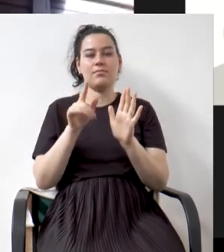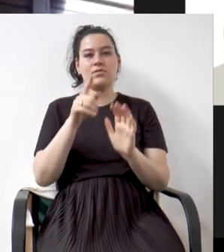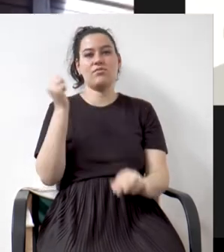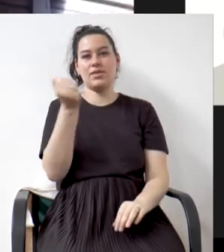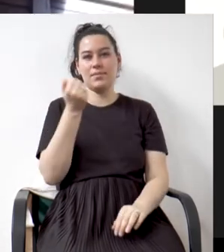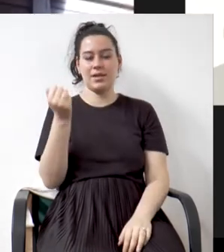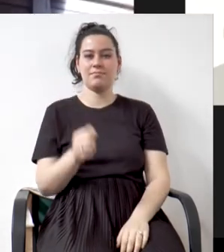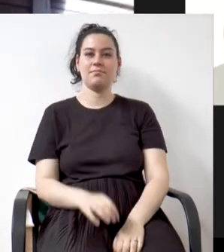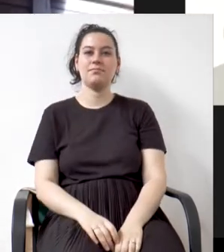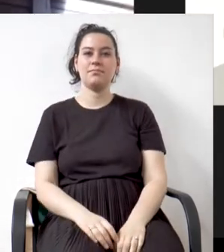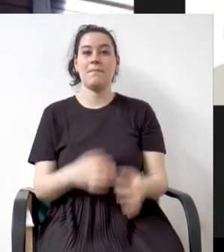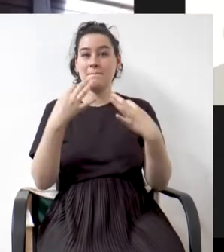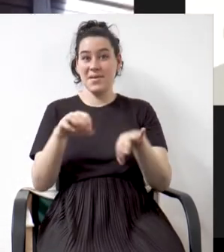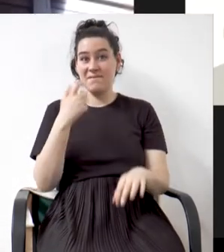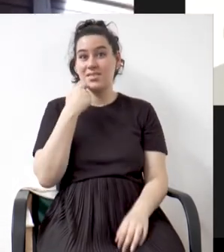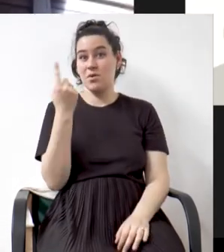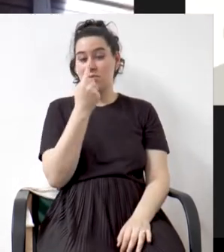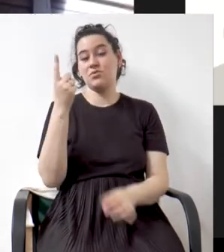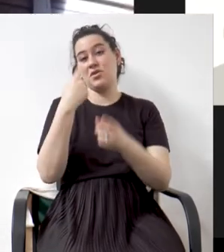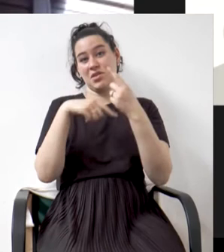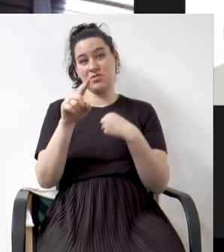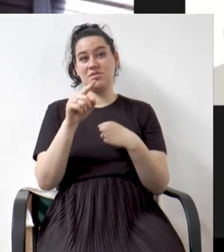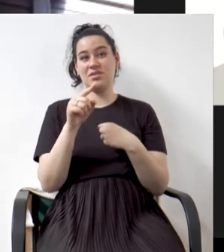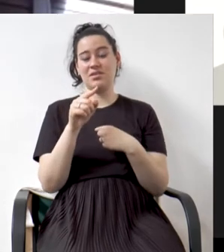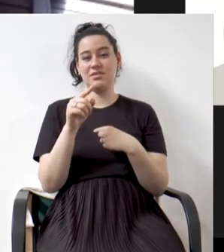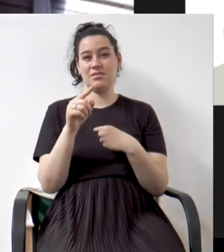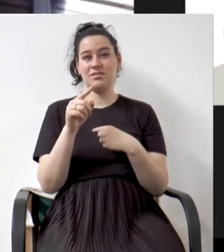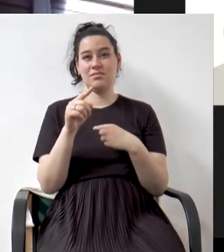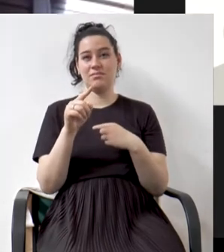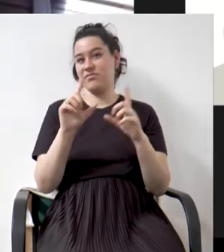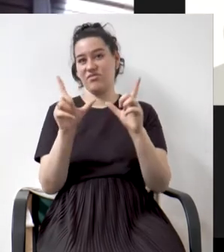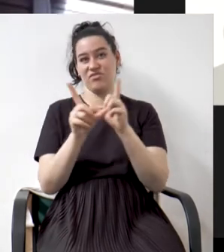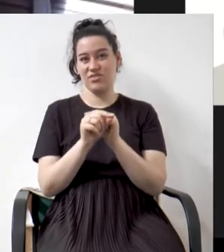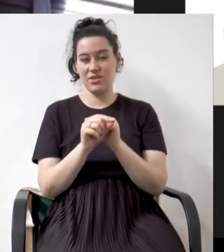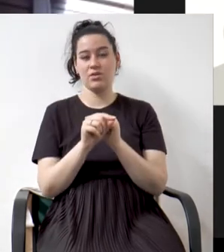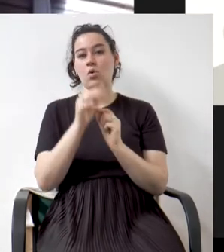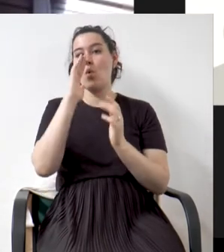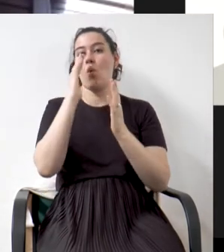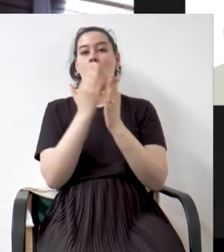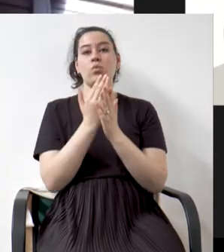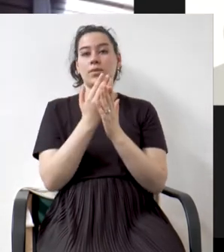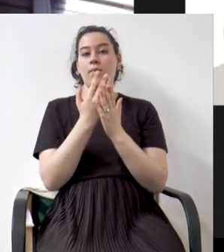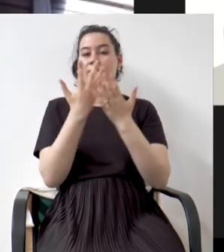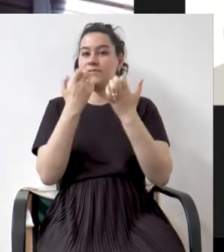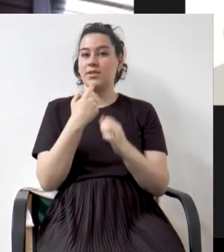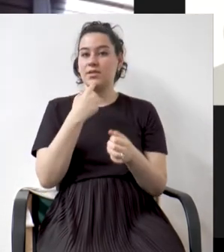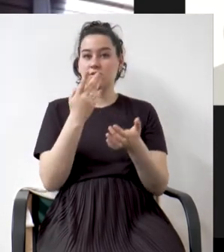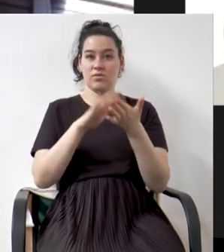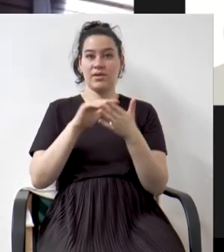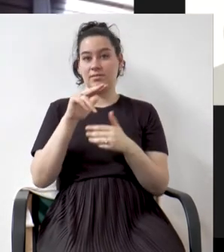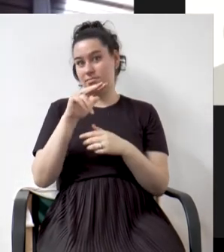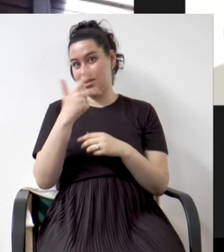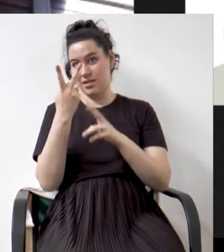es fundamental. Bien, me queda un minuto, así que voy a cerrar con el último comentario que tenía sobre este tercer eje,